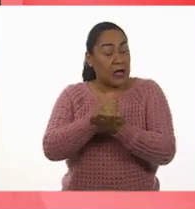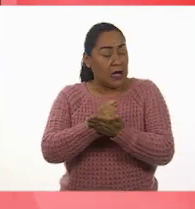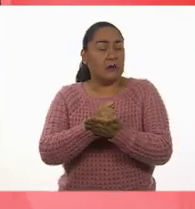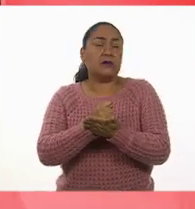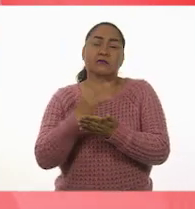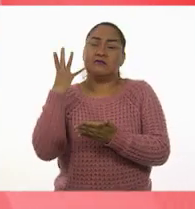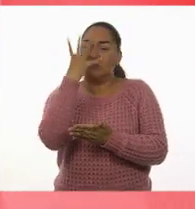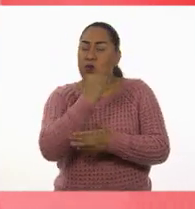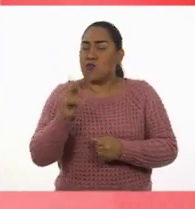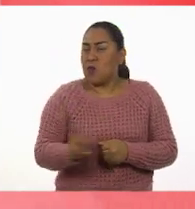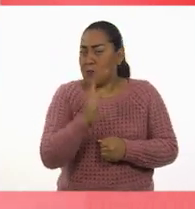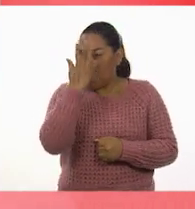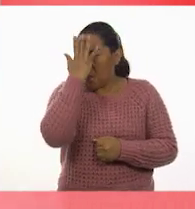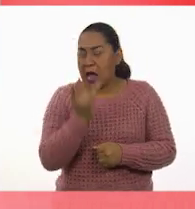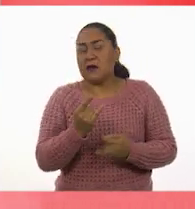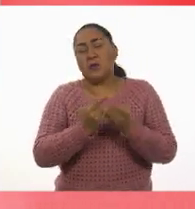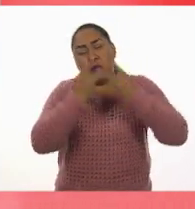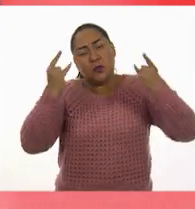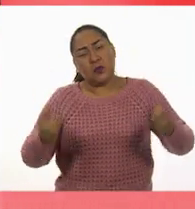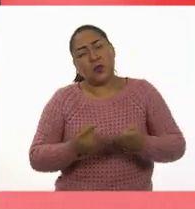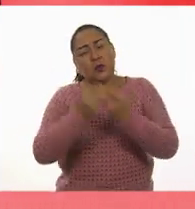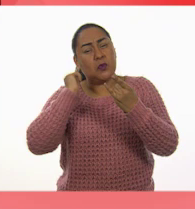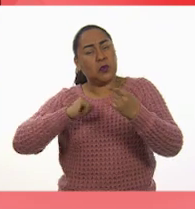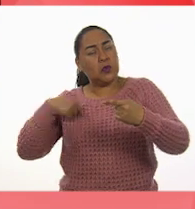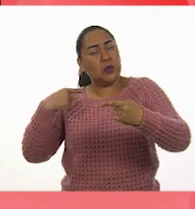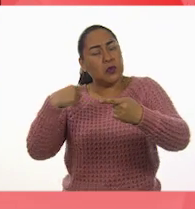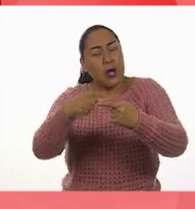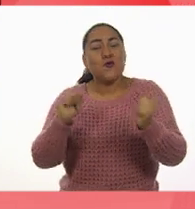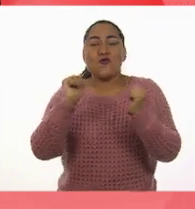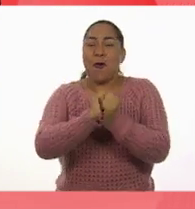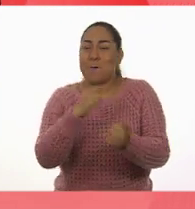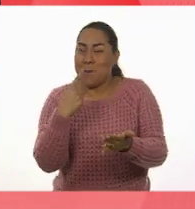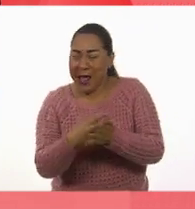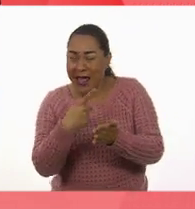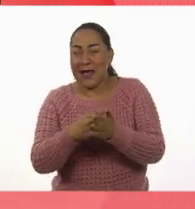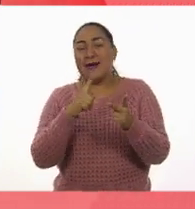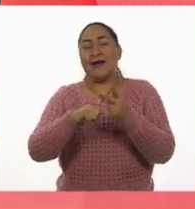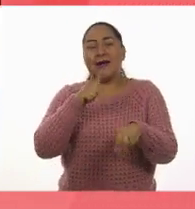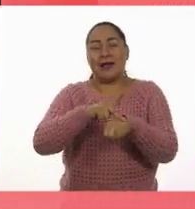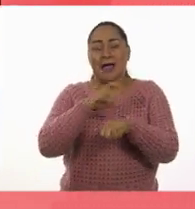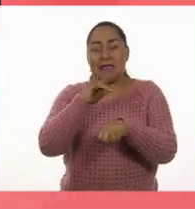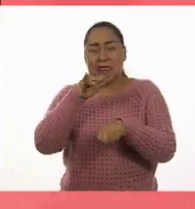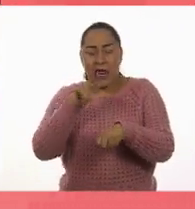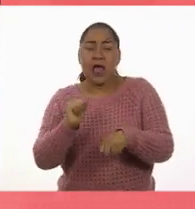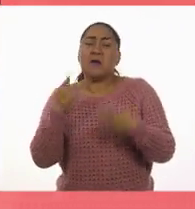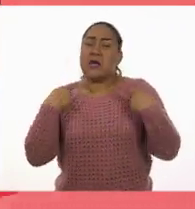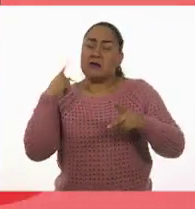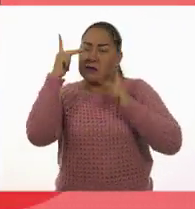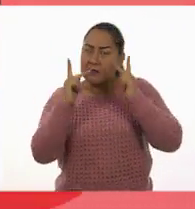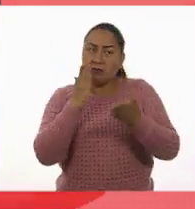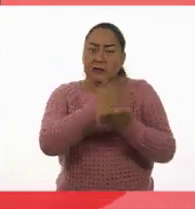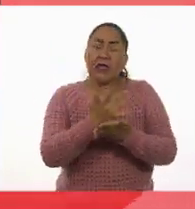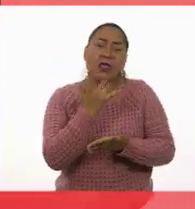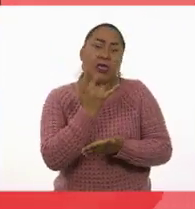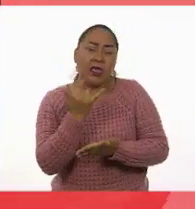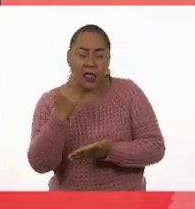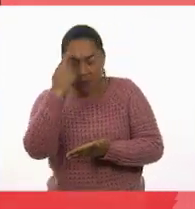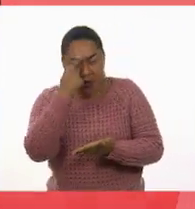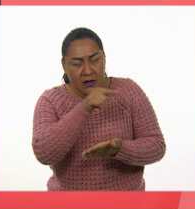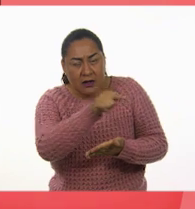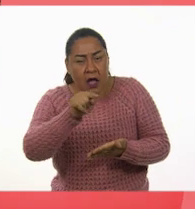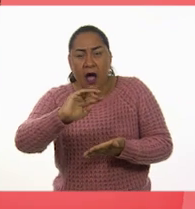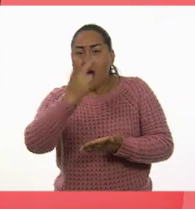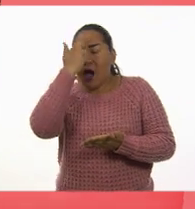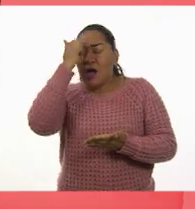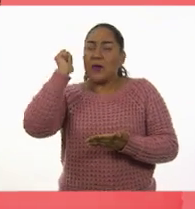pueblo mágico con una larga historia escrita en cantera y plata, ofrece a sus visitantes infinidad de sitios que los transportarán al